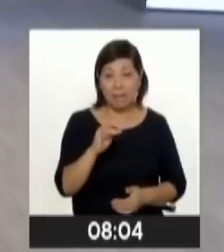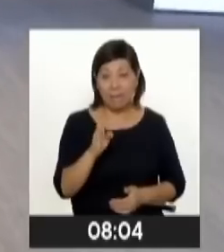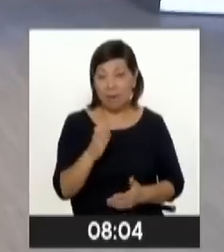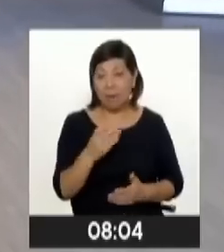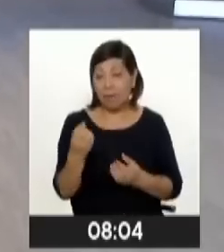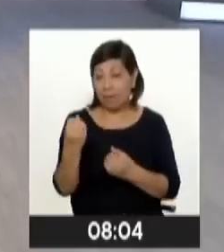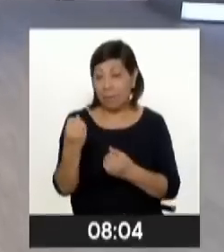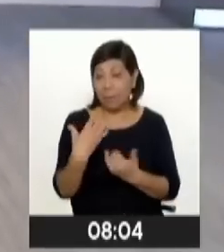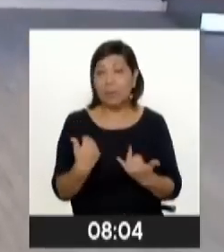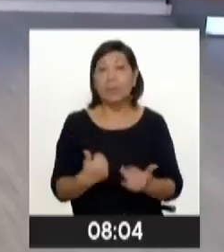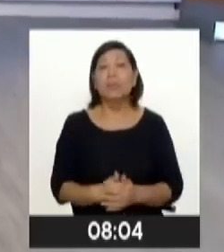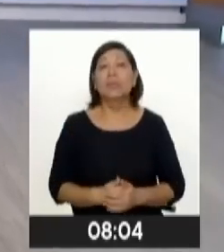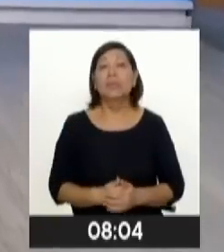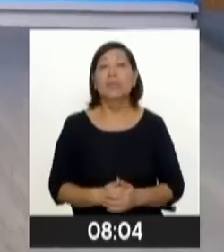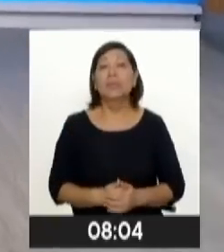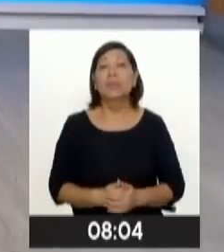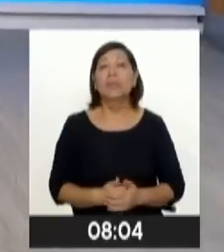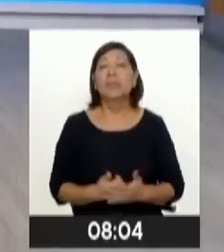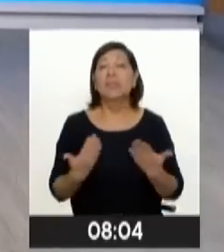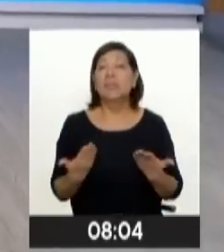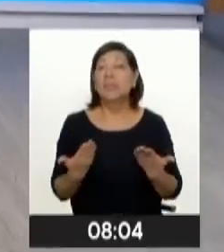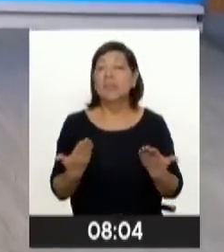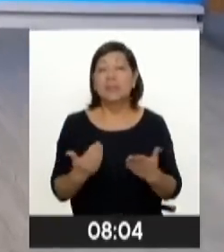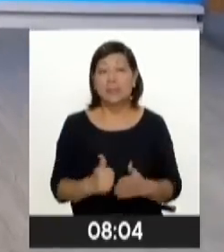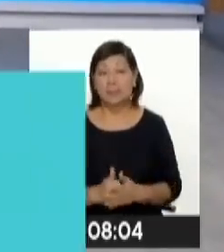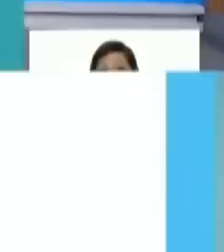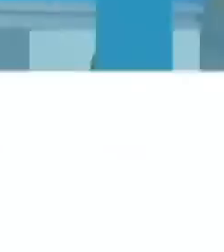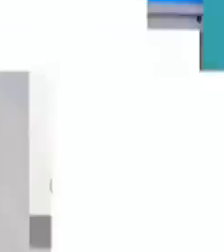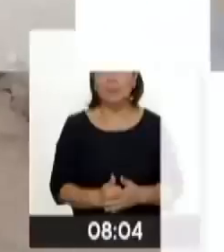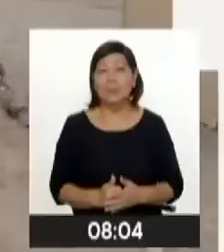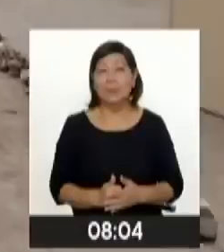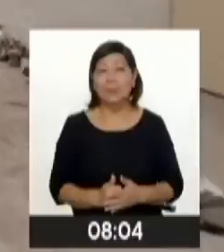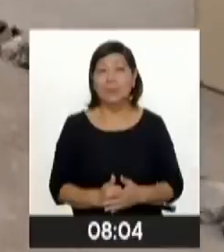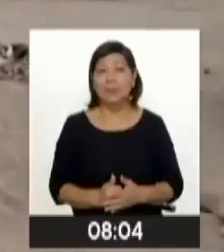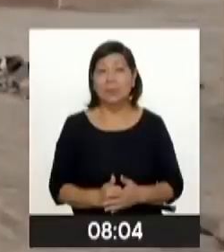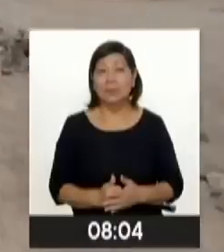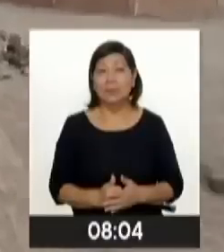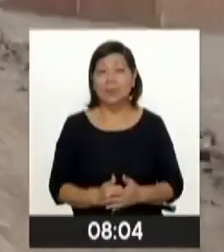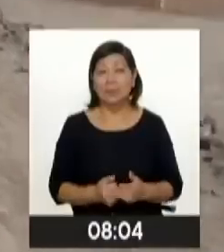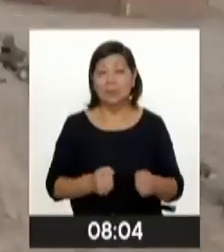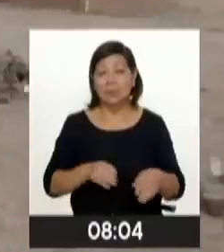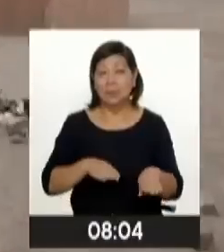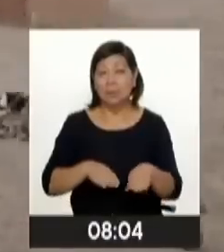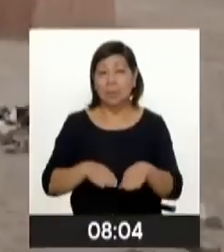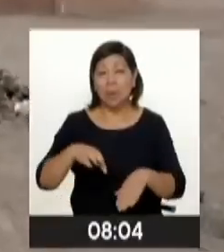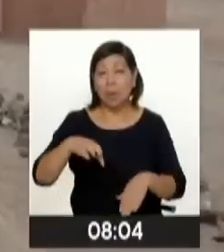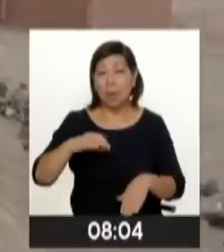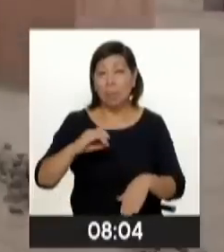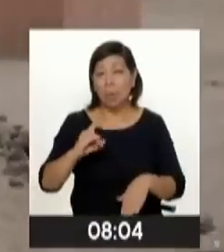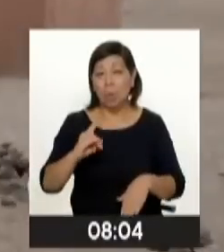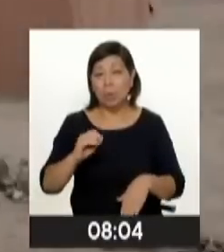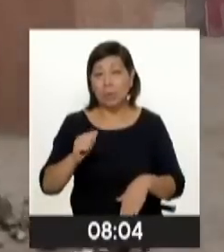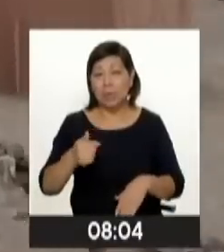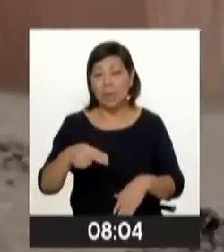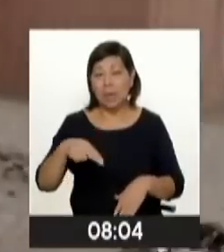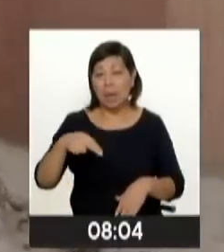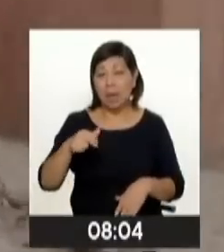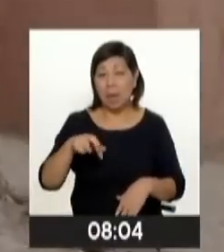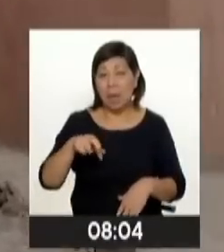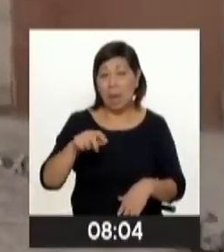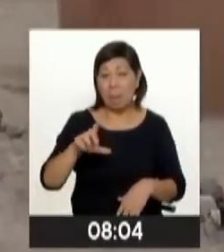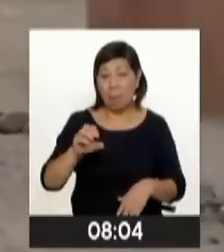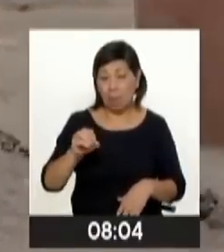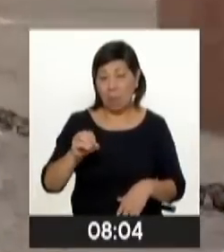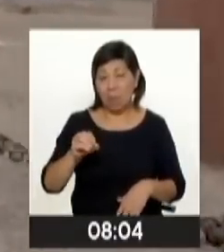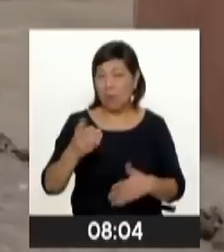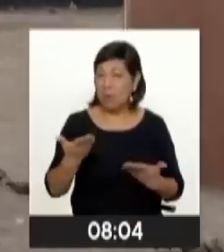Tenemos información en vivo de lo que se está registrando en la carretera pucusana en Naplo, una